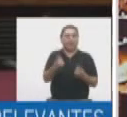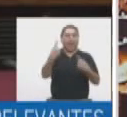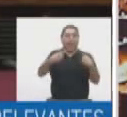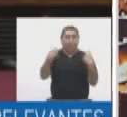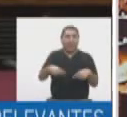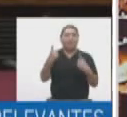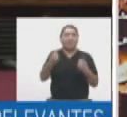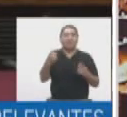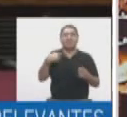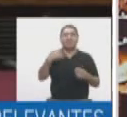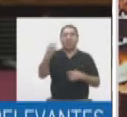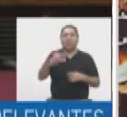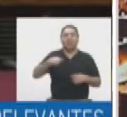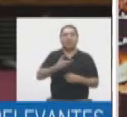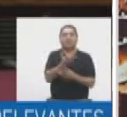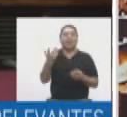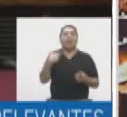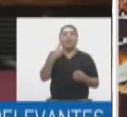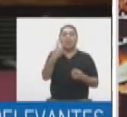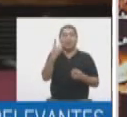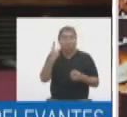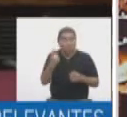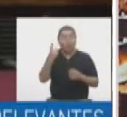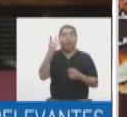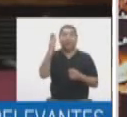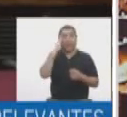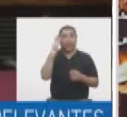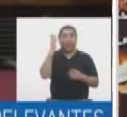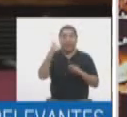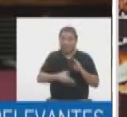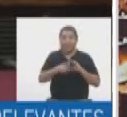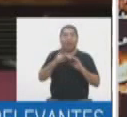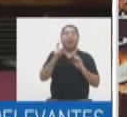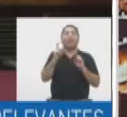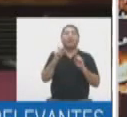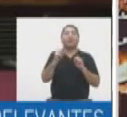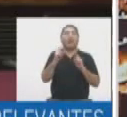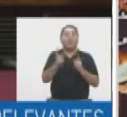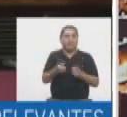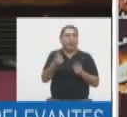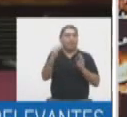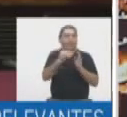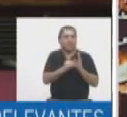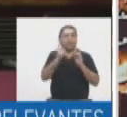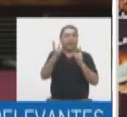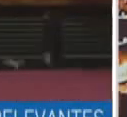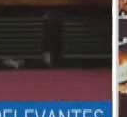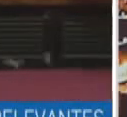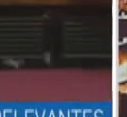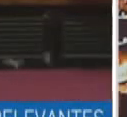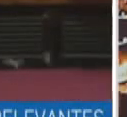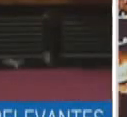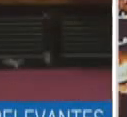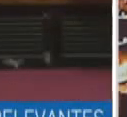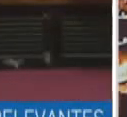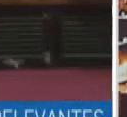también había ocurrido Algo similar con radio y televisión Argentina bueno estas son eh las empresas que no se van